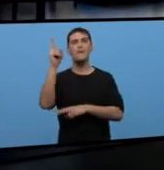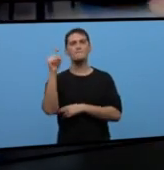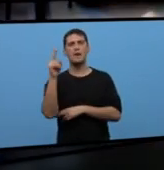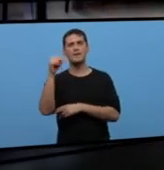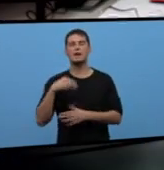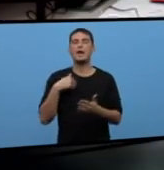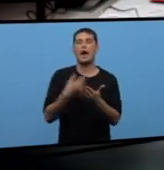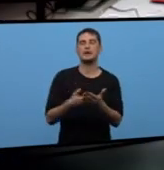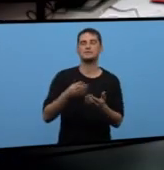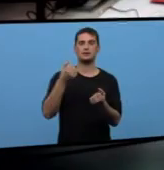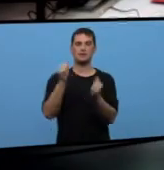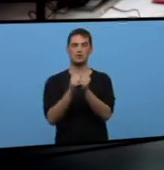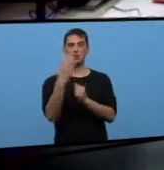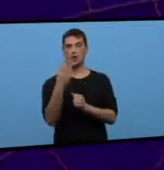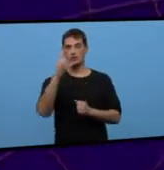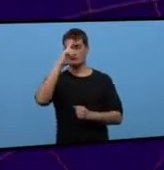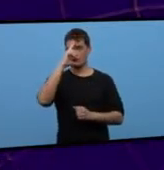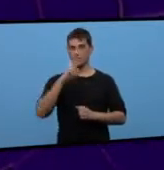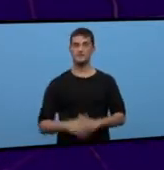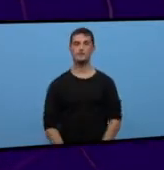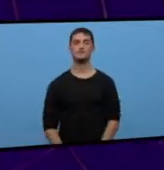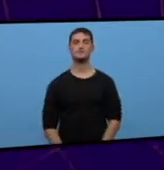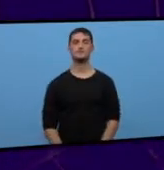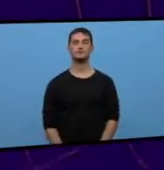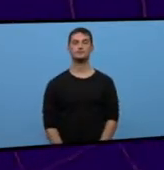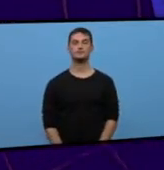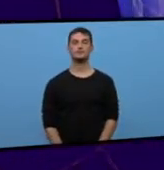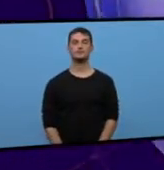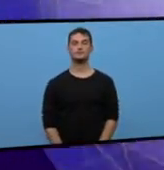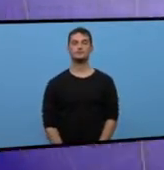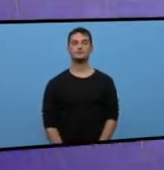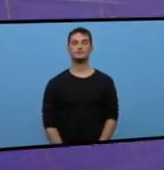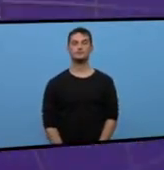o 24 de febreiro. Innóvate, innóvate, innóvate.